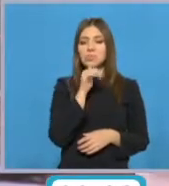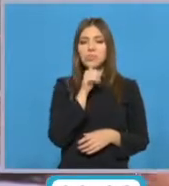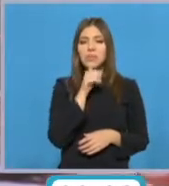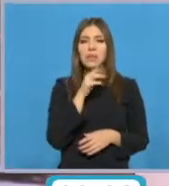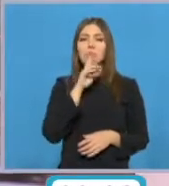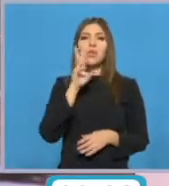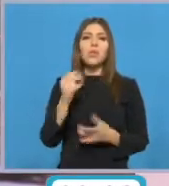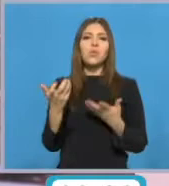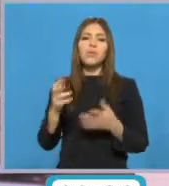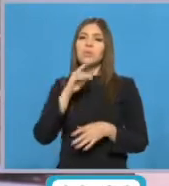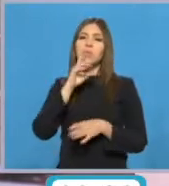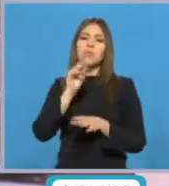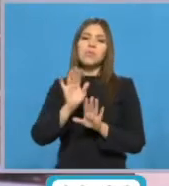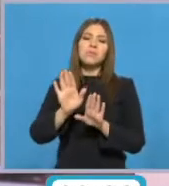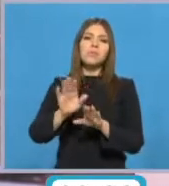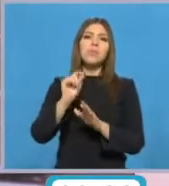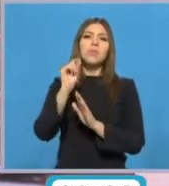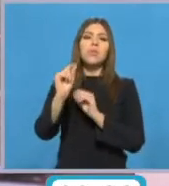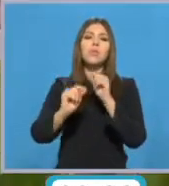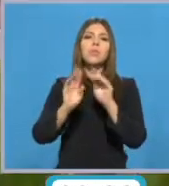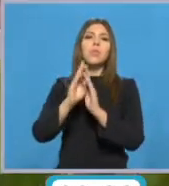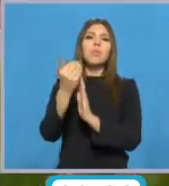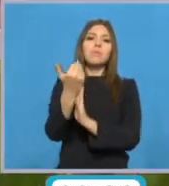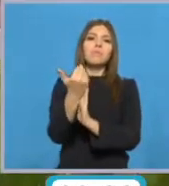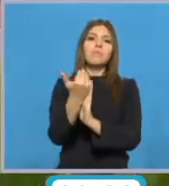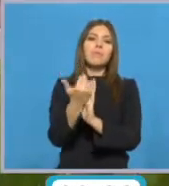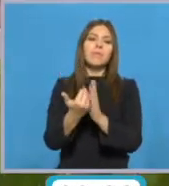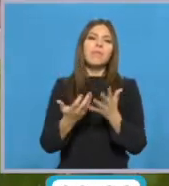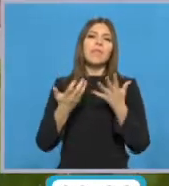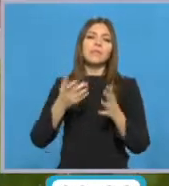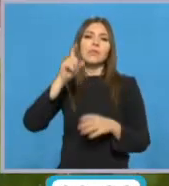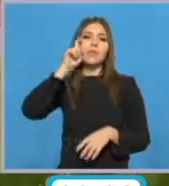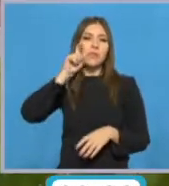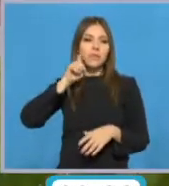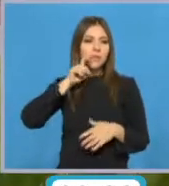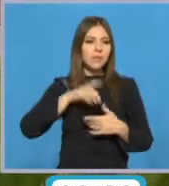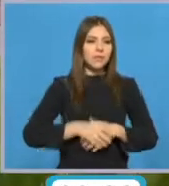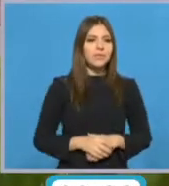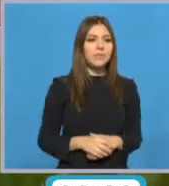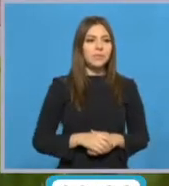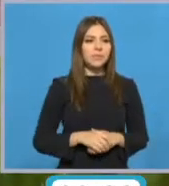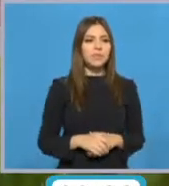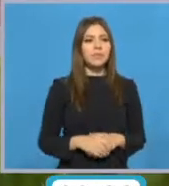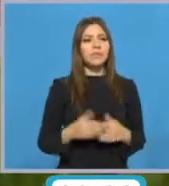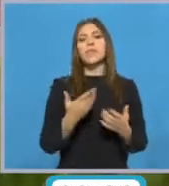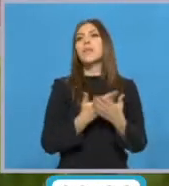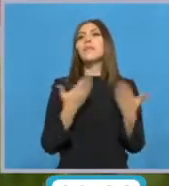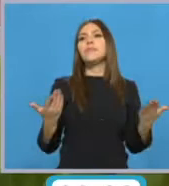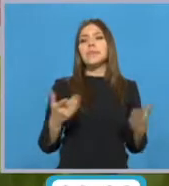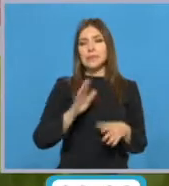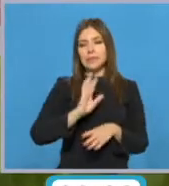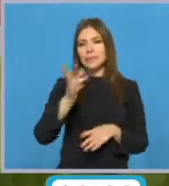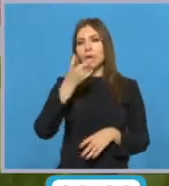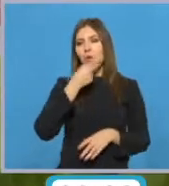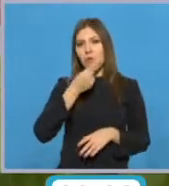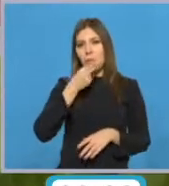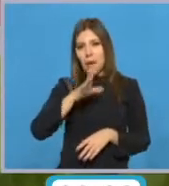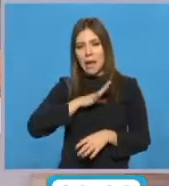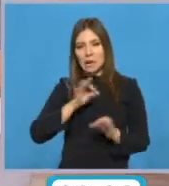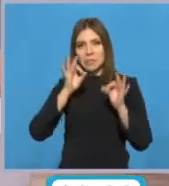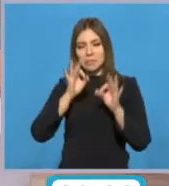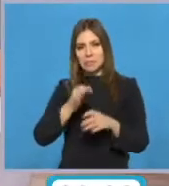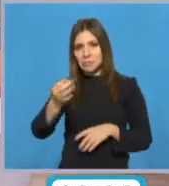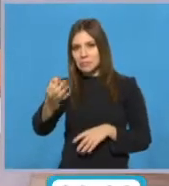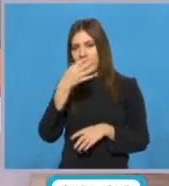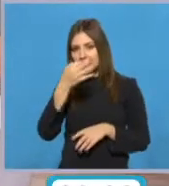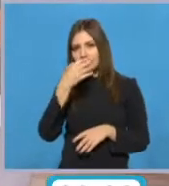deseo porque siento que no voy a poder. Oye, Irene, ¿y Sí, qué es pasa cierto. con las mujeres? Porque ya existe entonces este tipo de medicación para hombres,